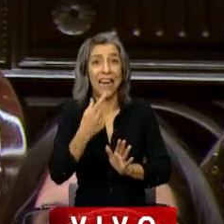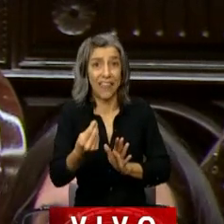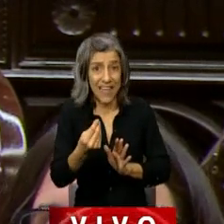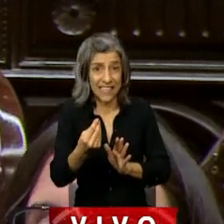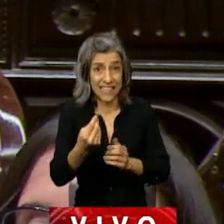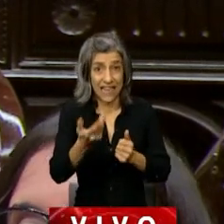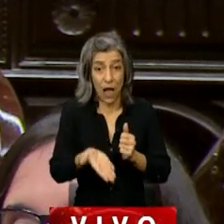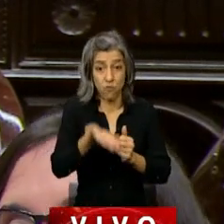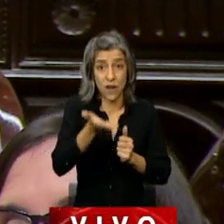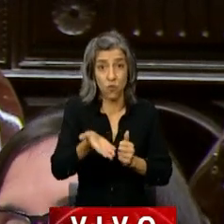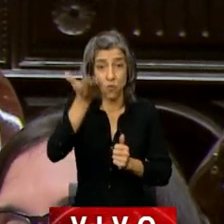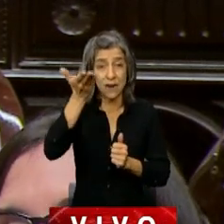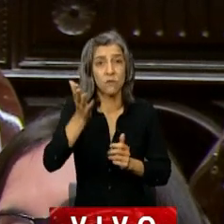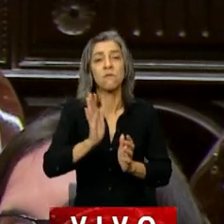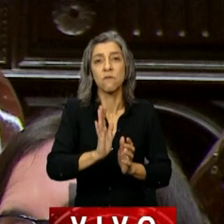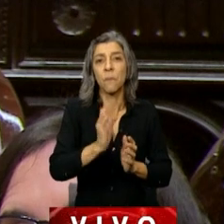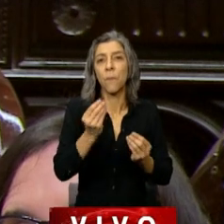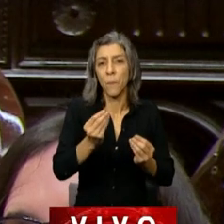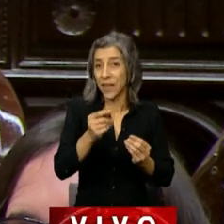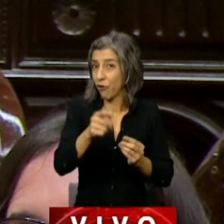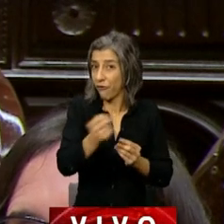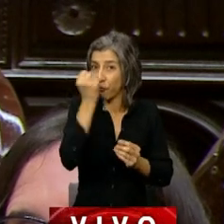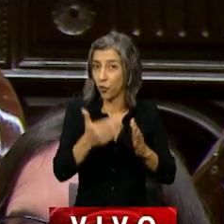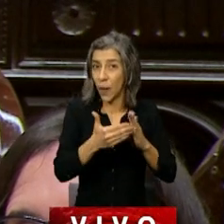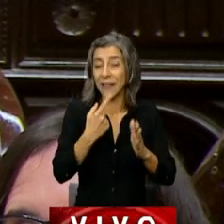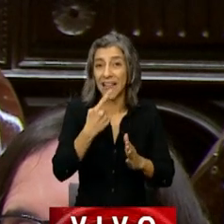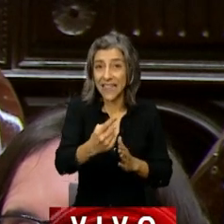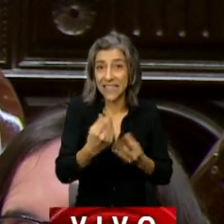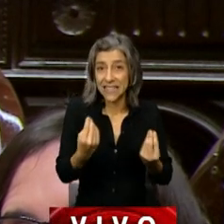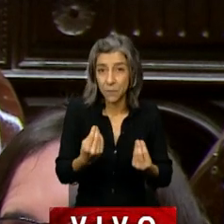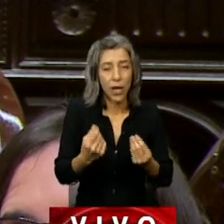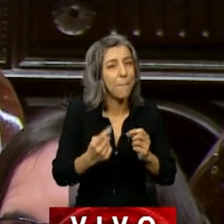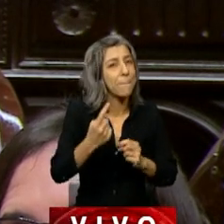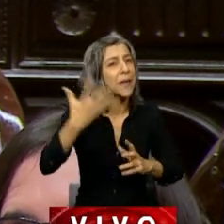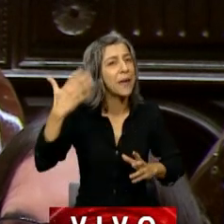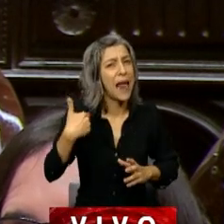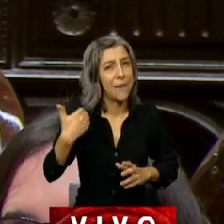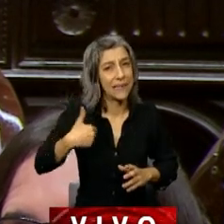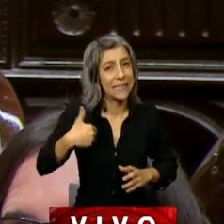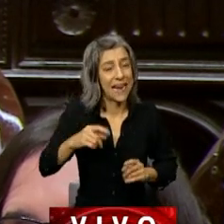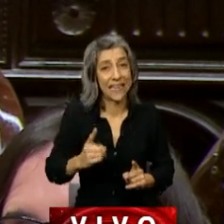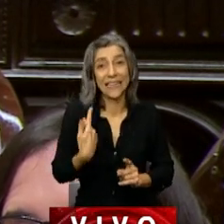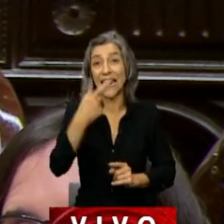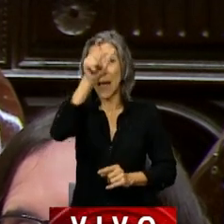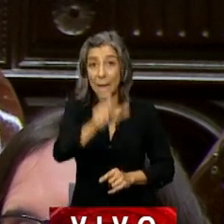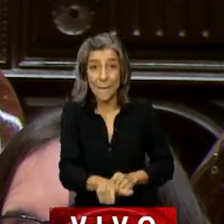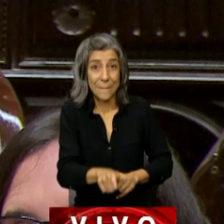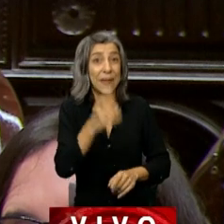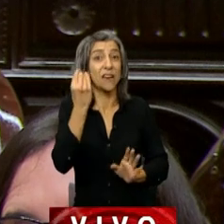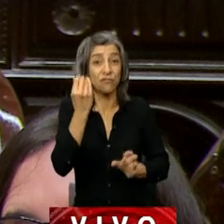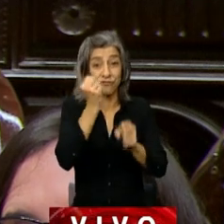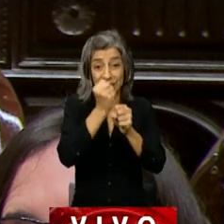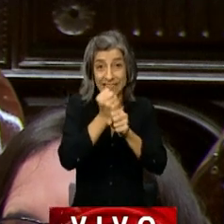y es muy importante recalcar, porque es la primera vez que pasa en nuestro país que una persona que